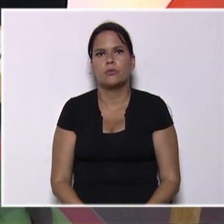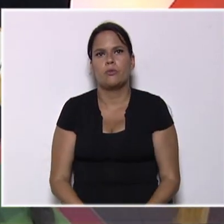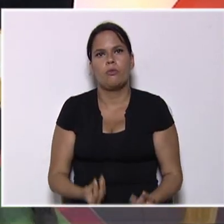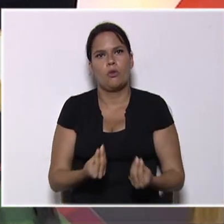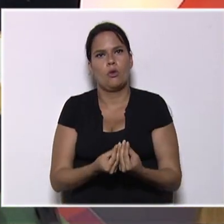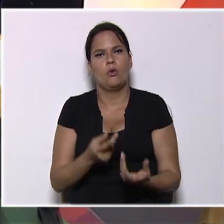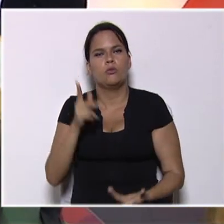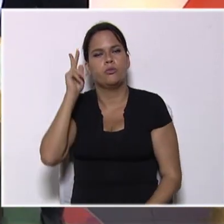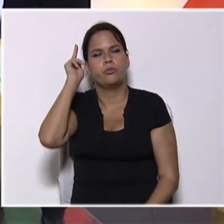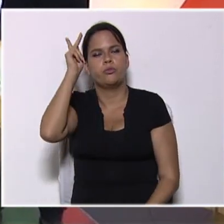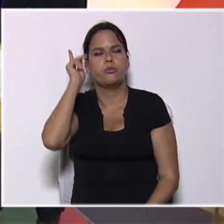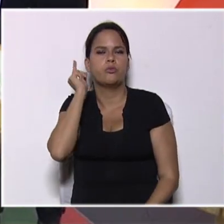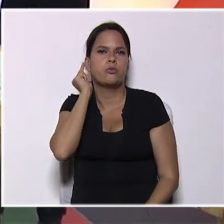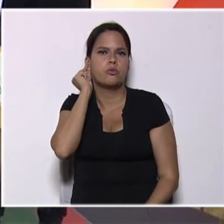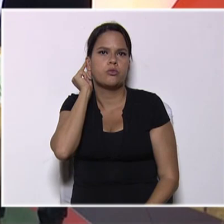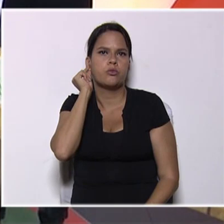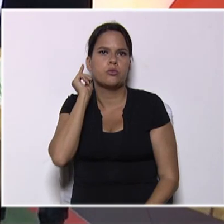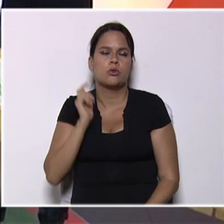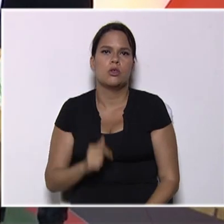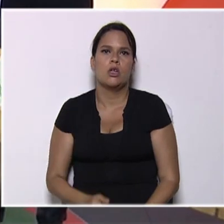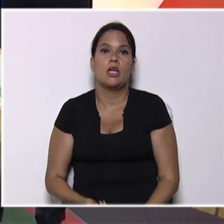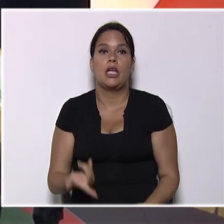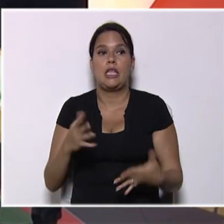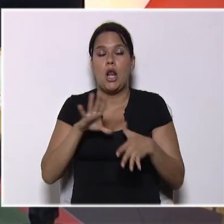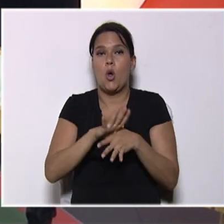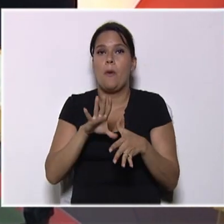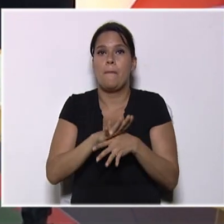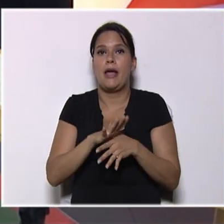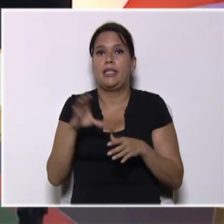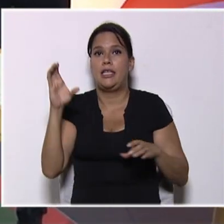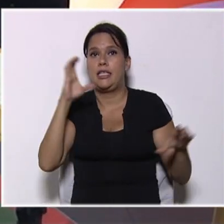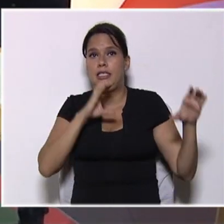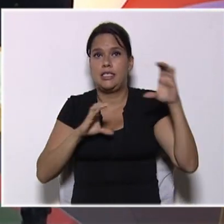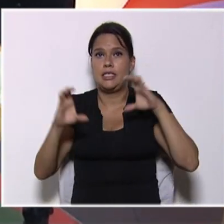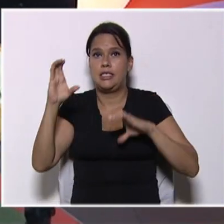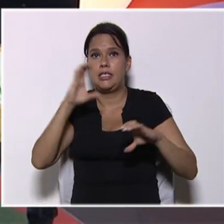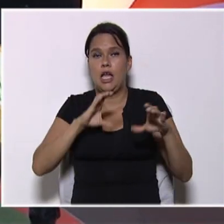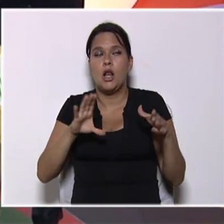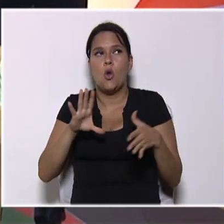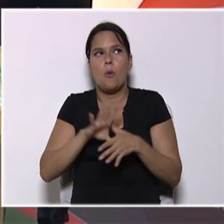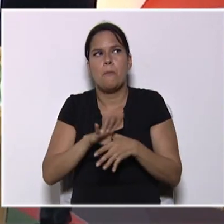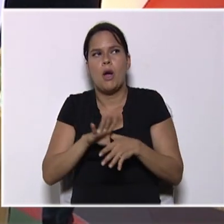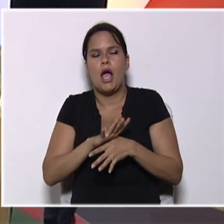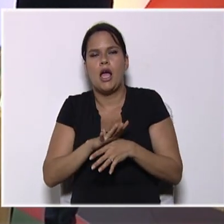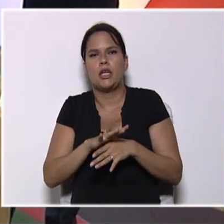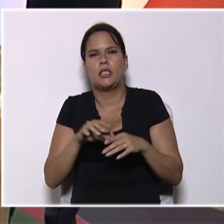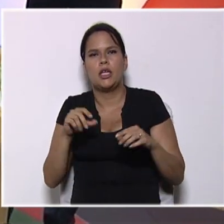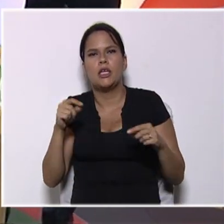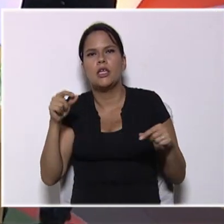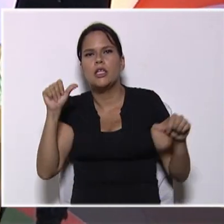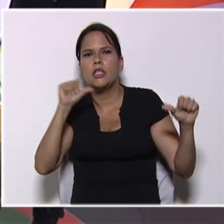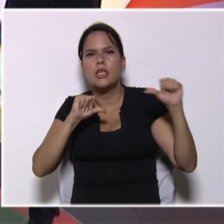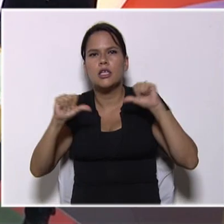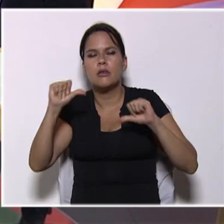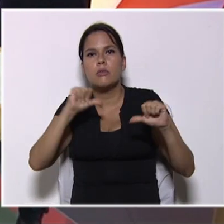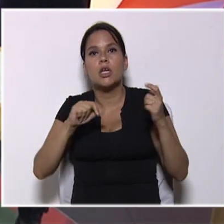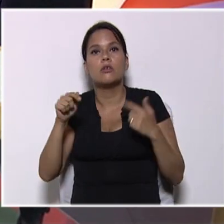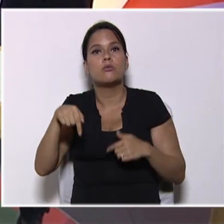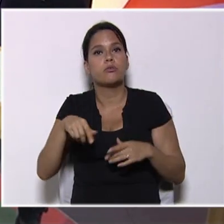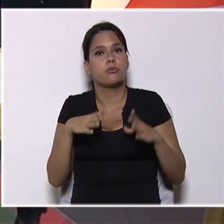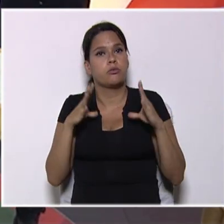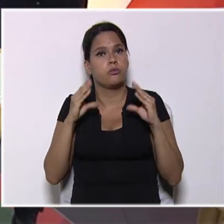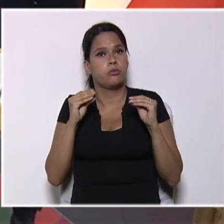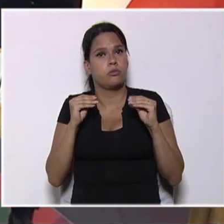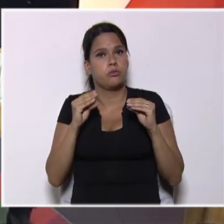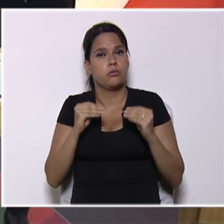Guerrero, quien representa a los martes de ciencias naturales, los martes de química. Y el tema que vamos a estar tratando